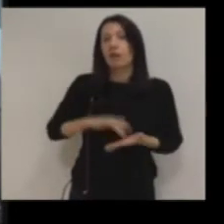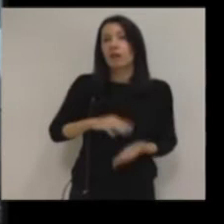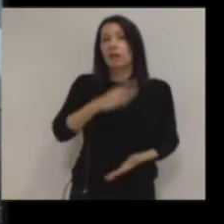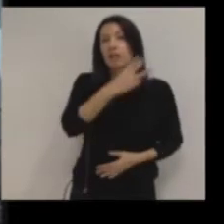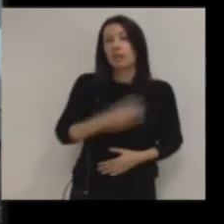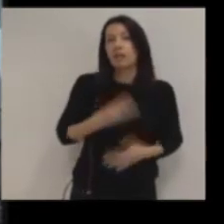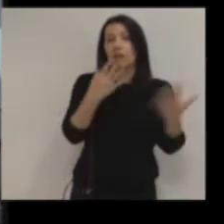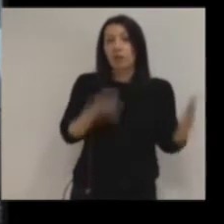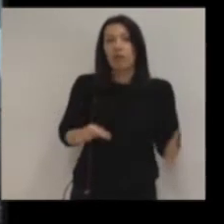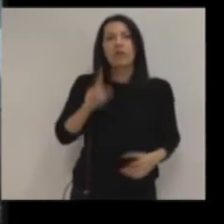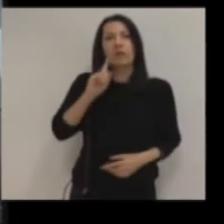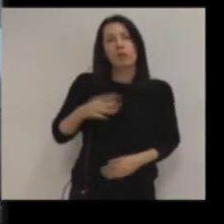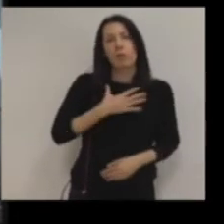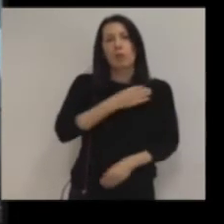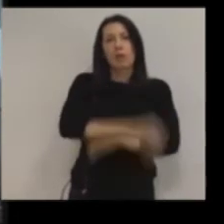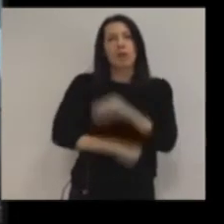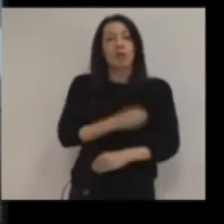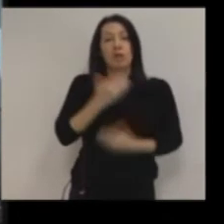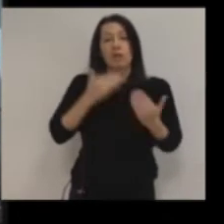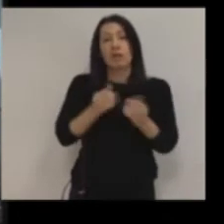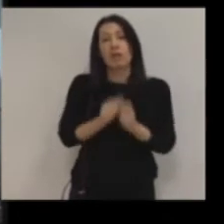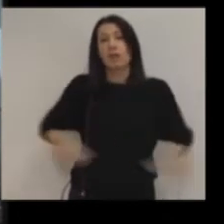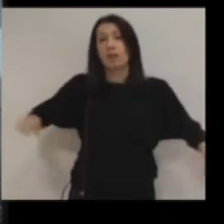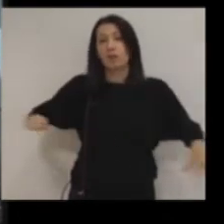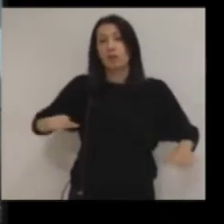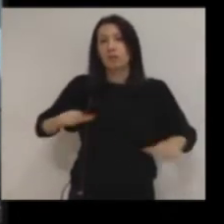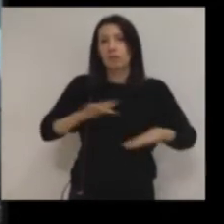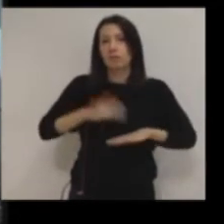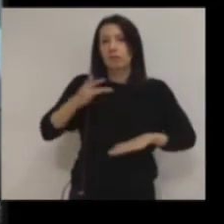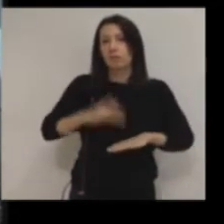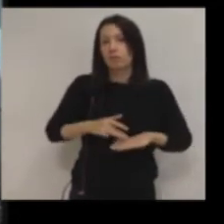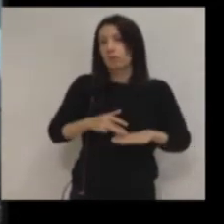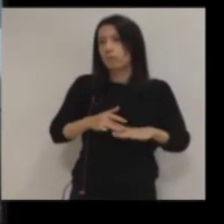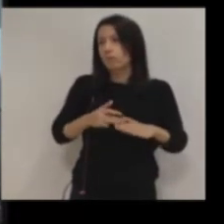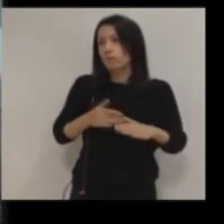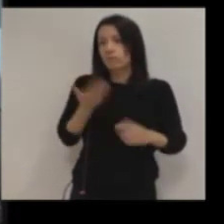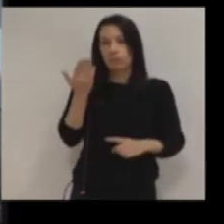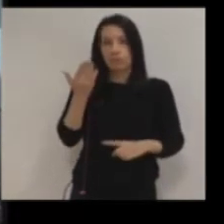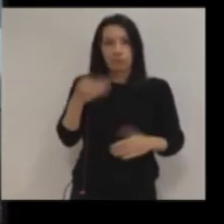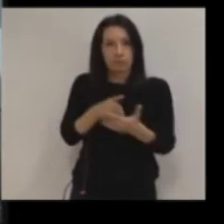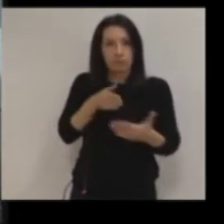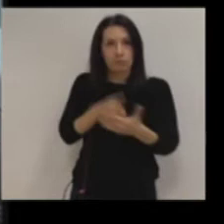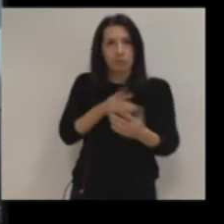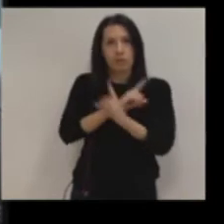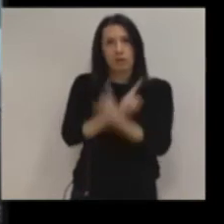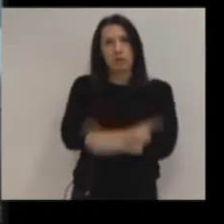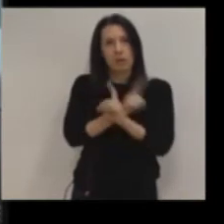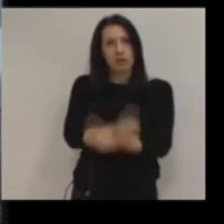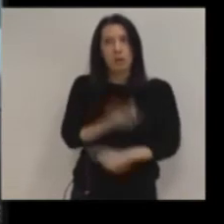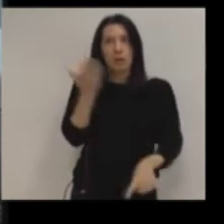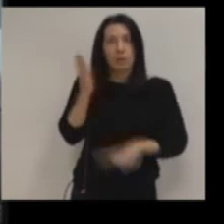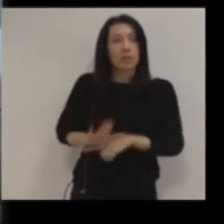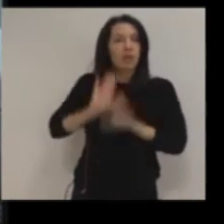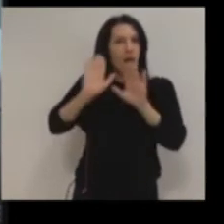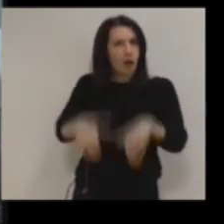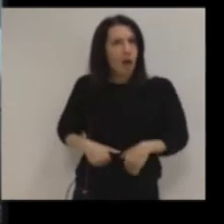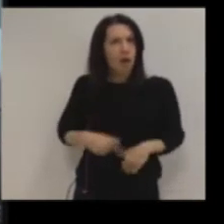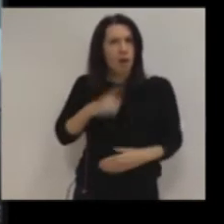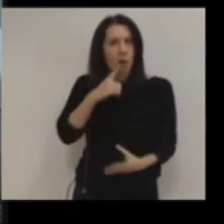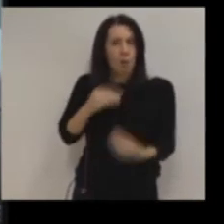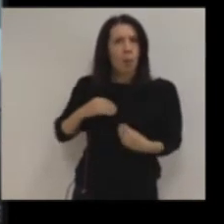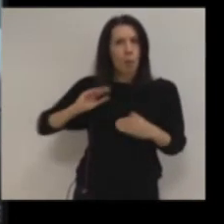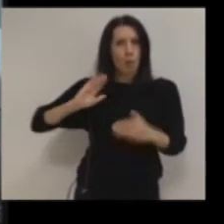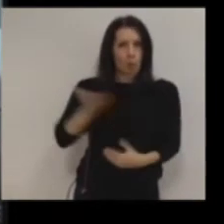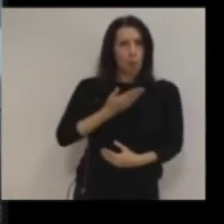de la plataforma tecnológica, es inaccesible, no la presenta y le cae un puro de la justicia, digamos,